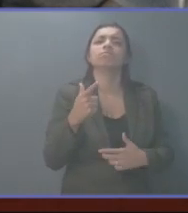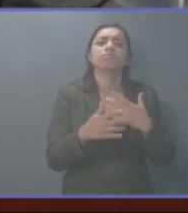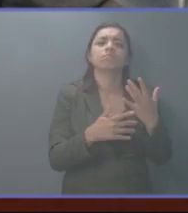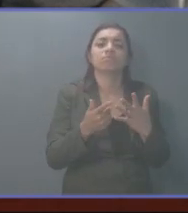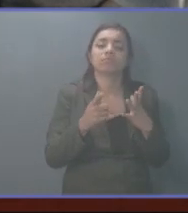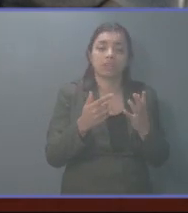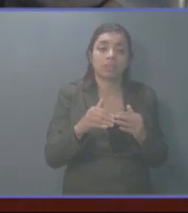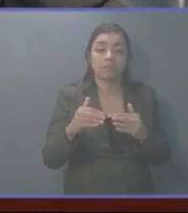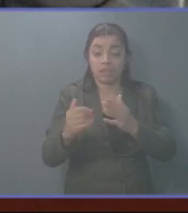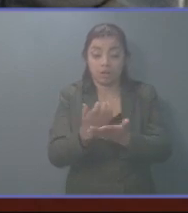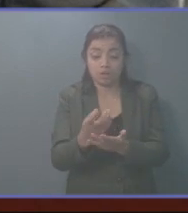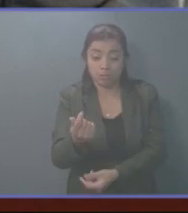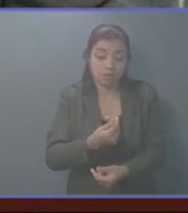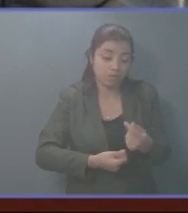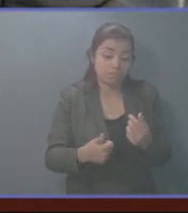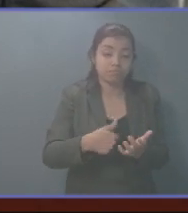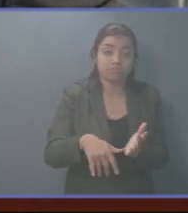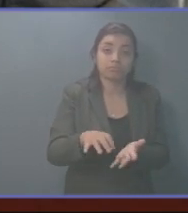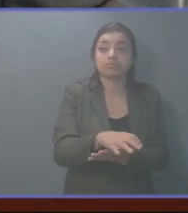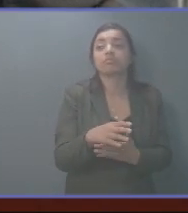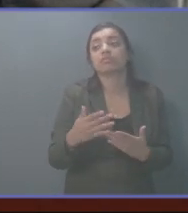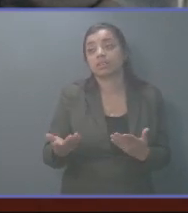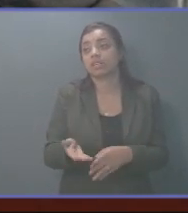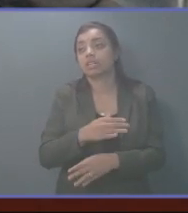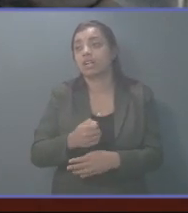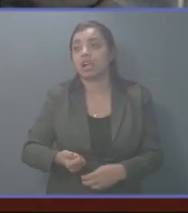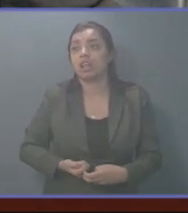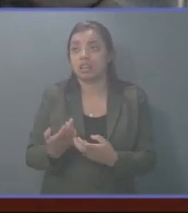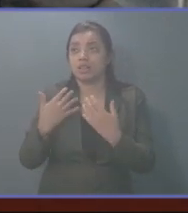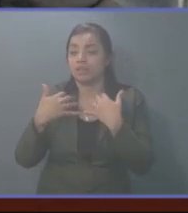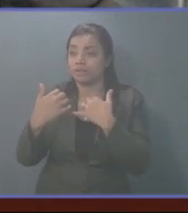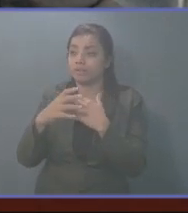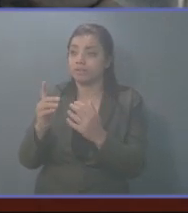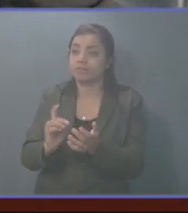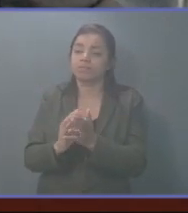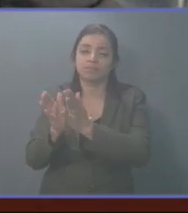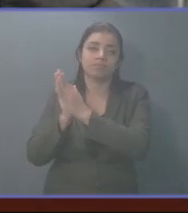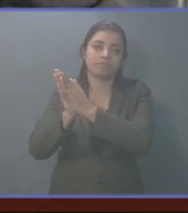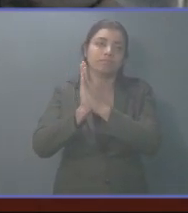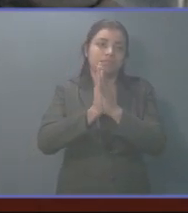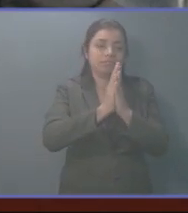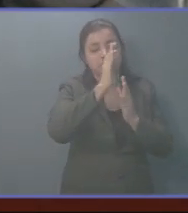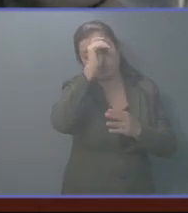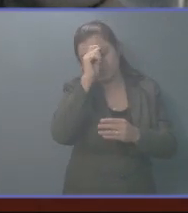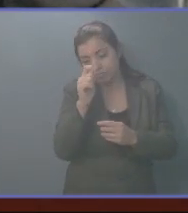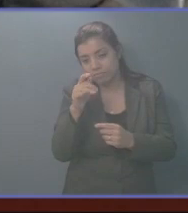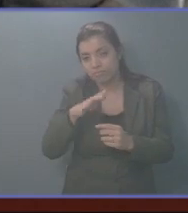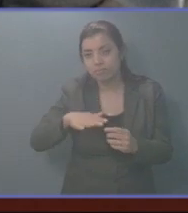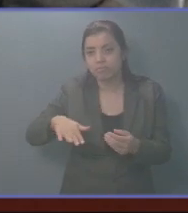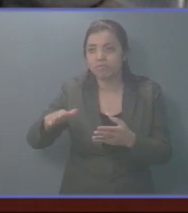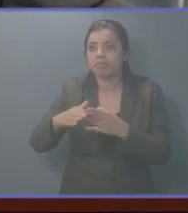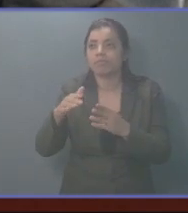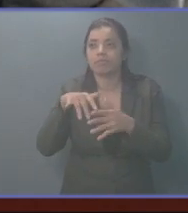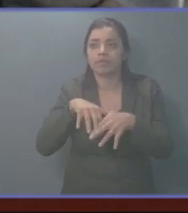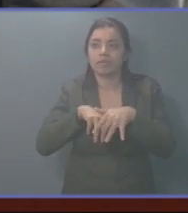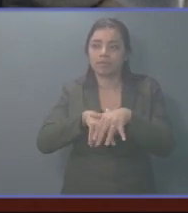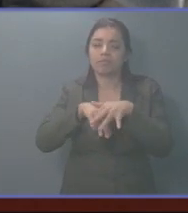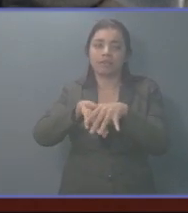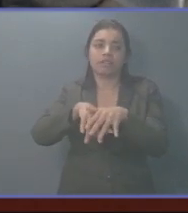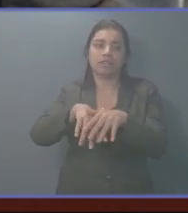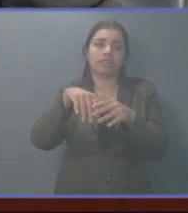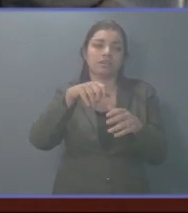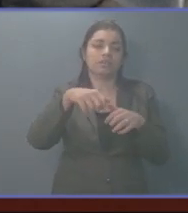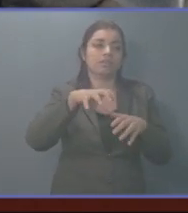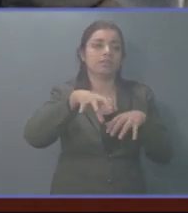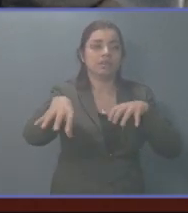dinamizar la economía local. Por lo tanto, expuesto, solicitamos a este Pleno Legislativo se otorgue el reconocimiento especial a la Hermandad del Santo Entierro de Cristo del